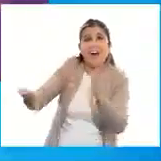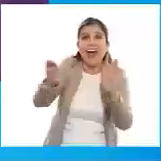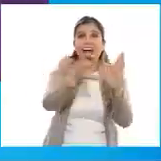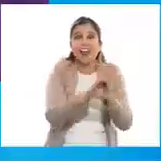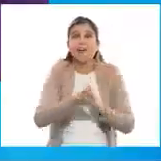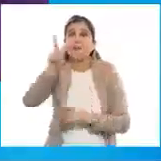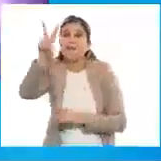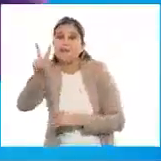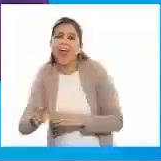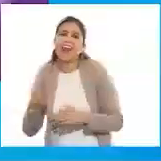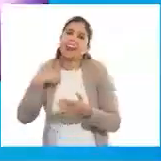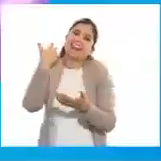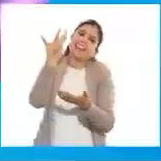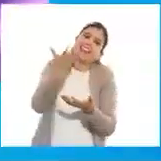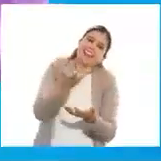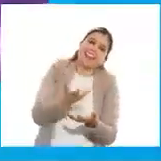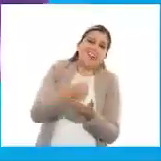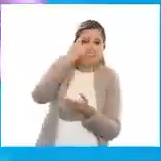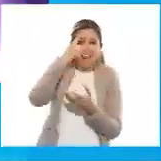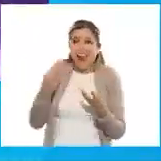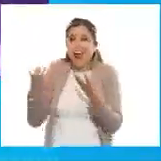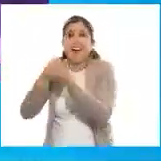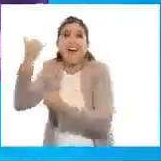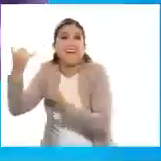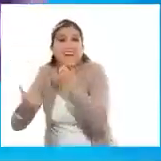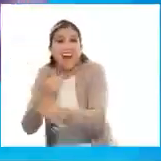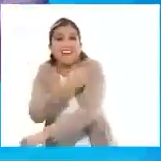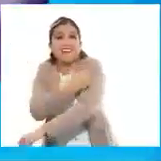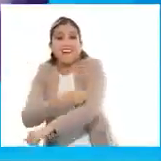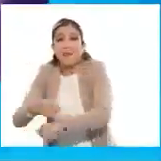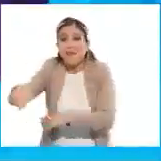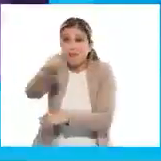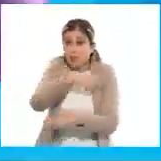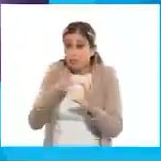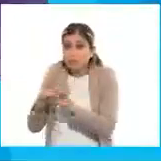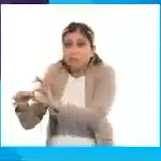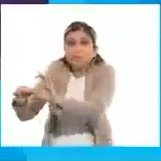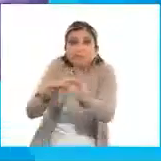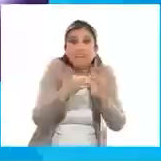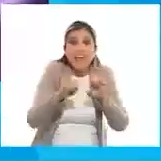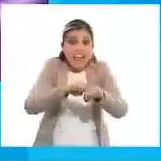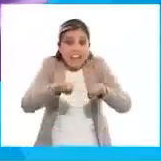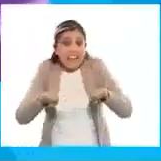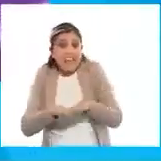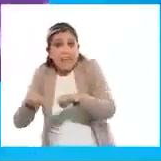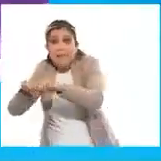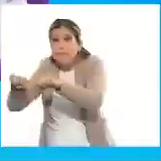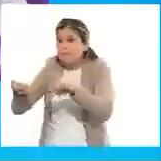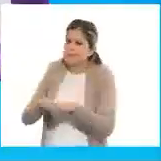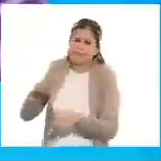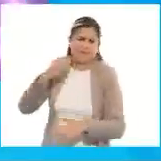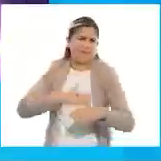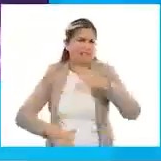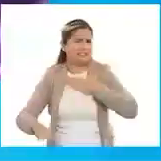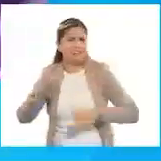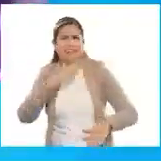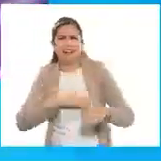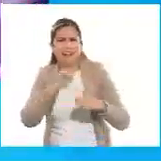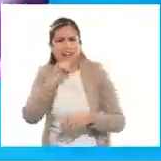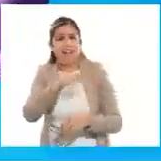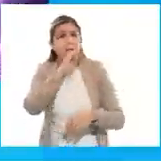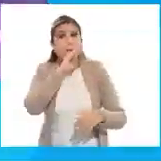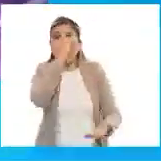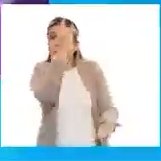aparto para poder descansar con mi familia a jugar. Si lo hacemos en equipo no nos vamos a cansar, rompiendo el estereotipo de que mami